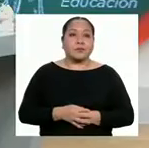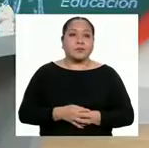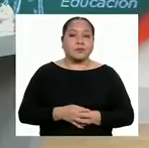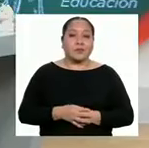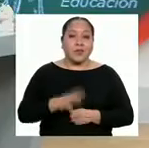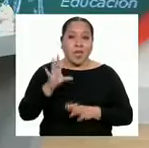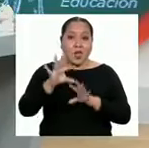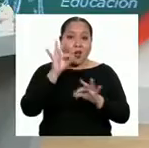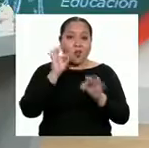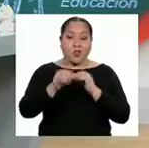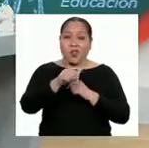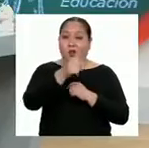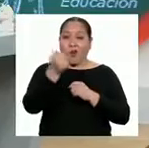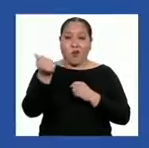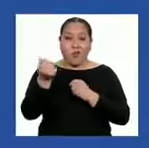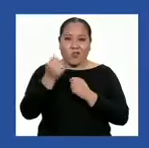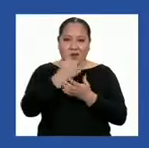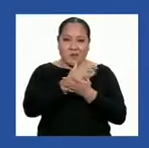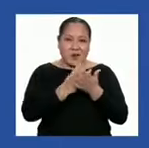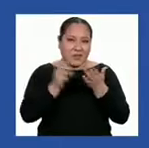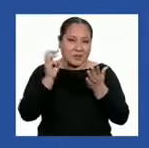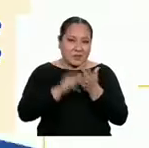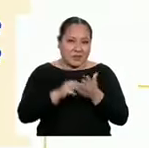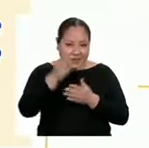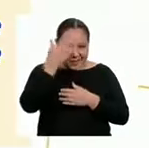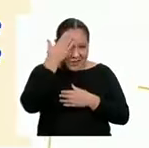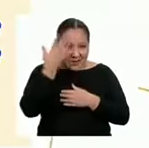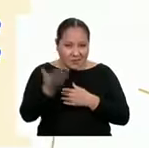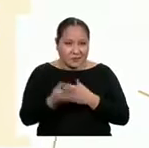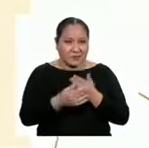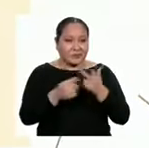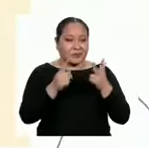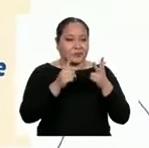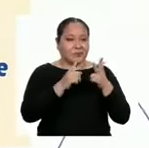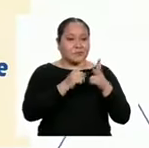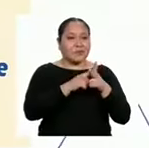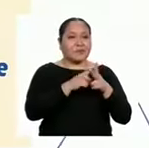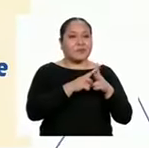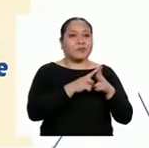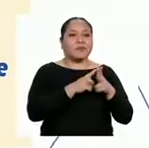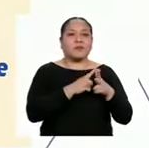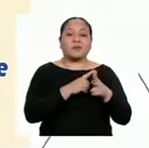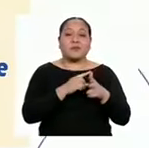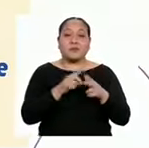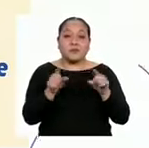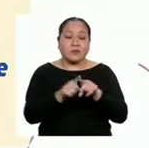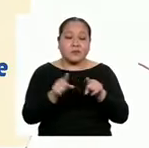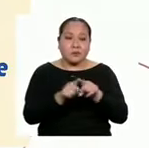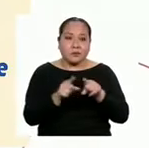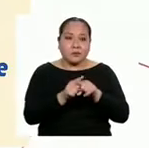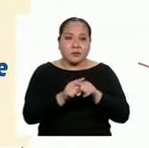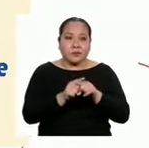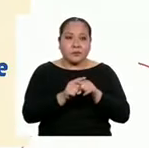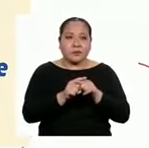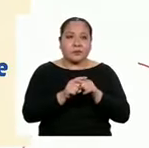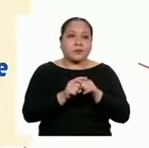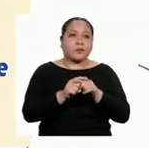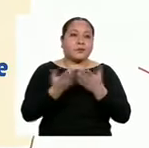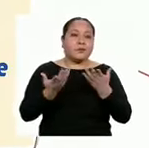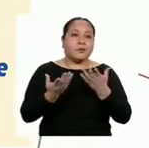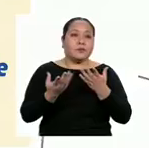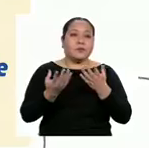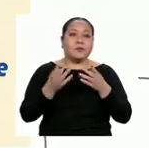Encontré otro ingrediente más. ¿Saben cuál es? Así como los seres humanos y las sociedades, los conceptos y